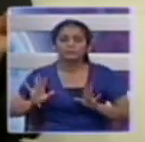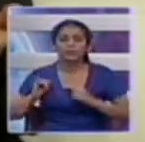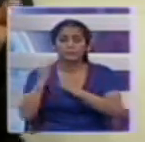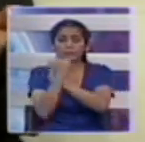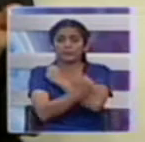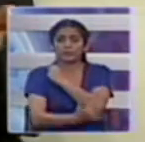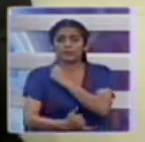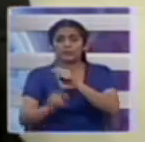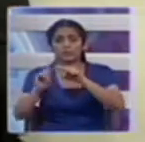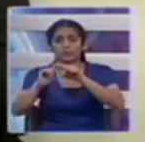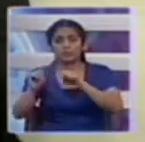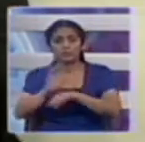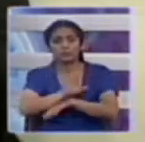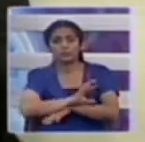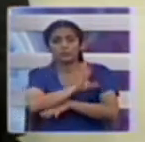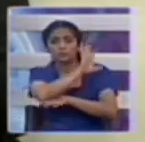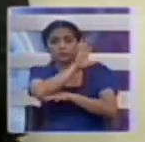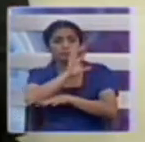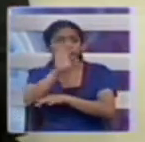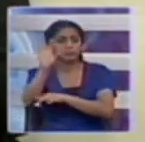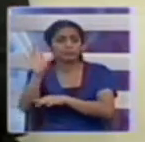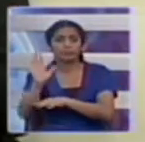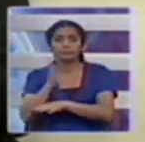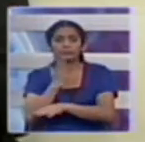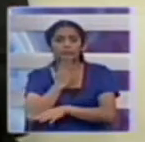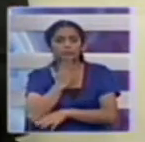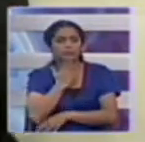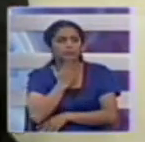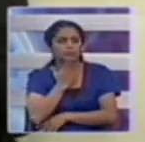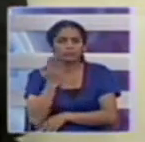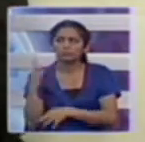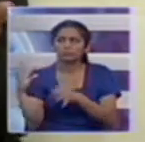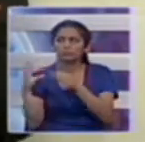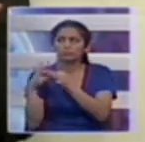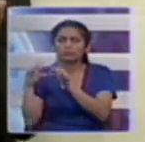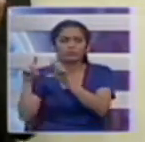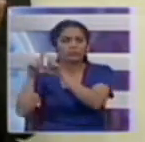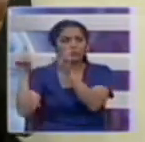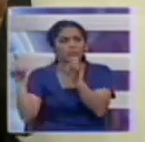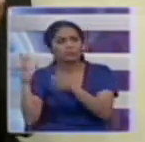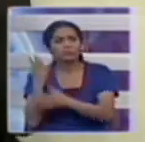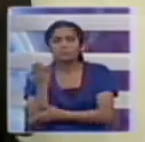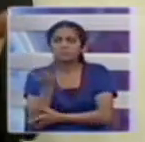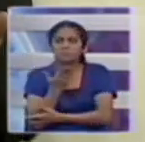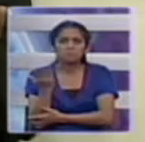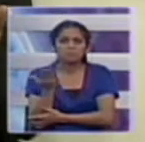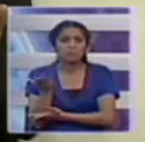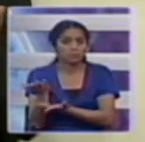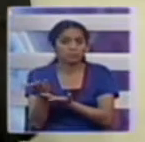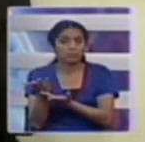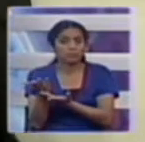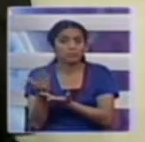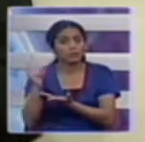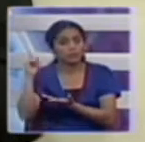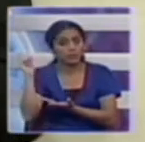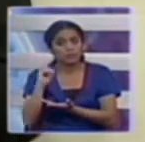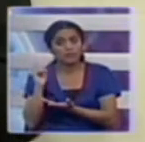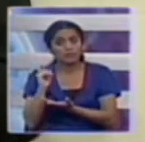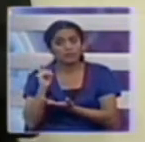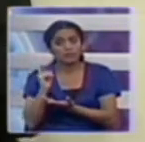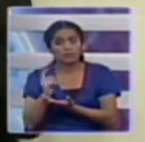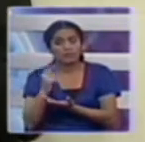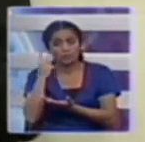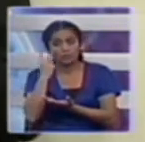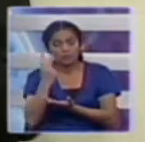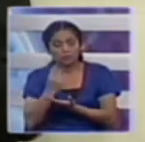países. Lo que debe evitarse es una manipulación sesgada de la información. El país debe